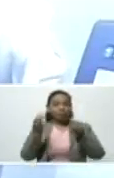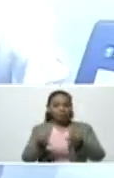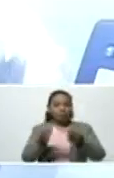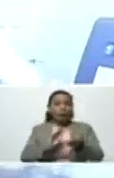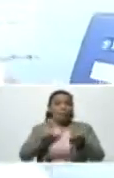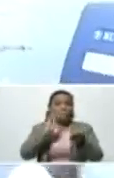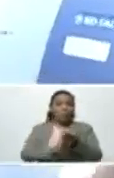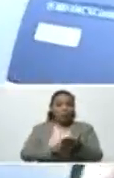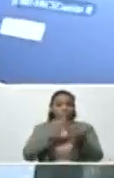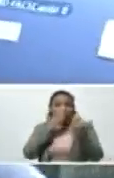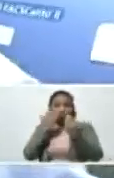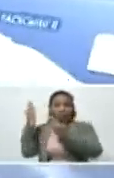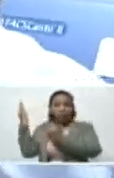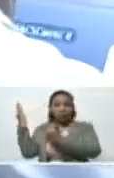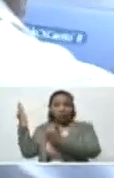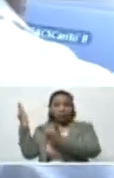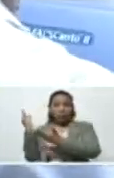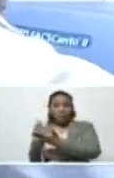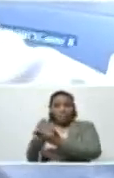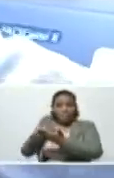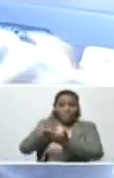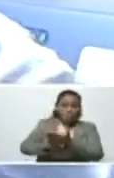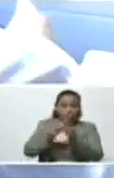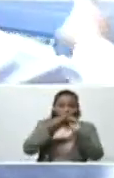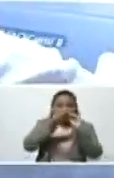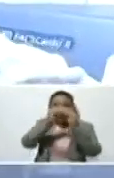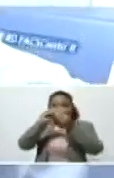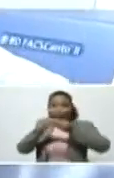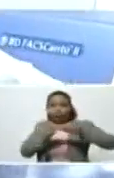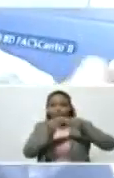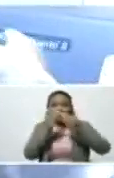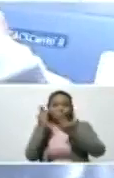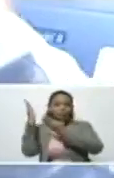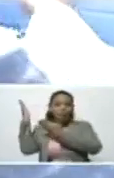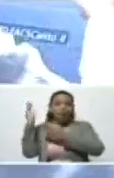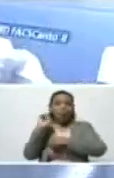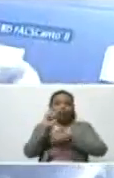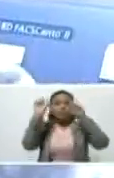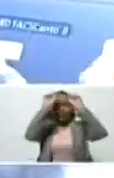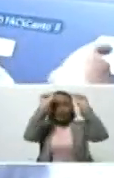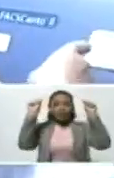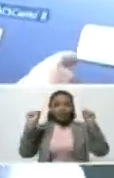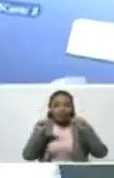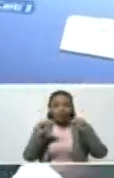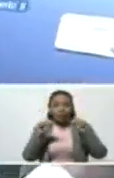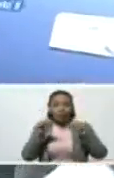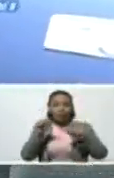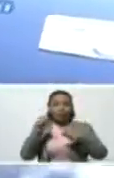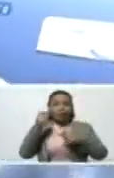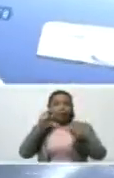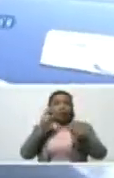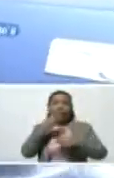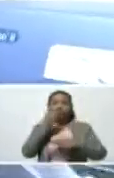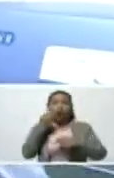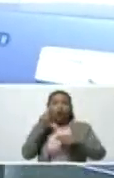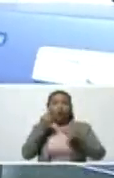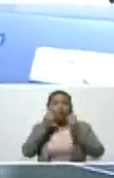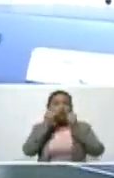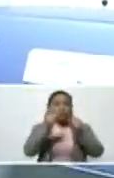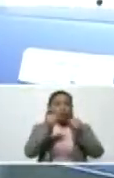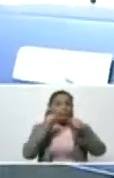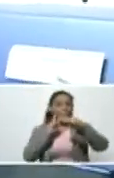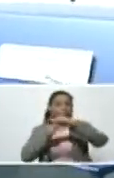ponemos aquí, las colocamos acá. Pasa por un sistema de láser de detección y véalo ahí.